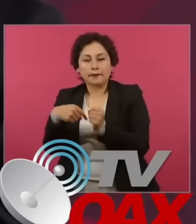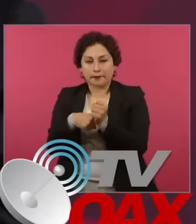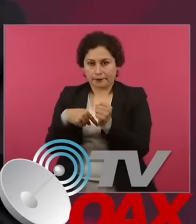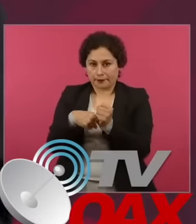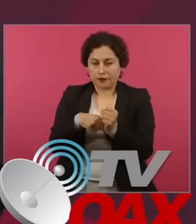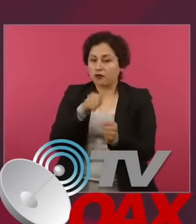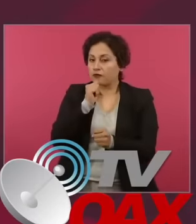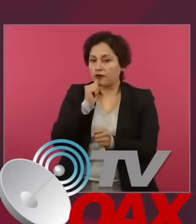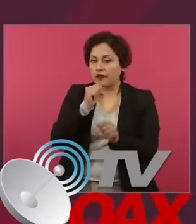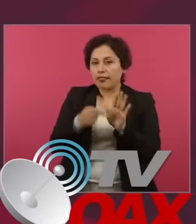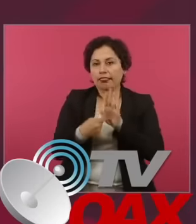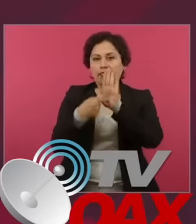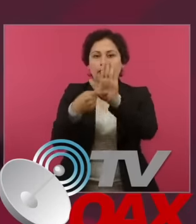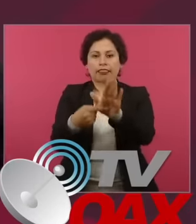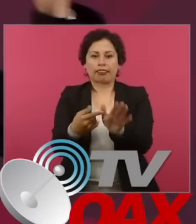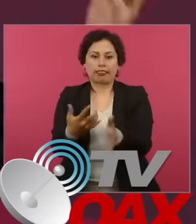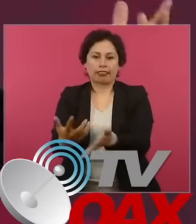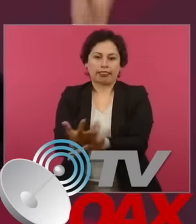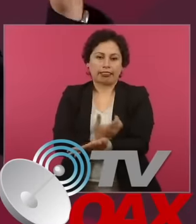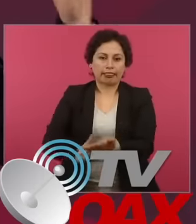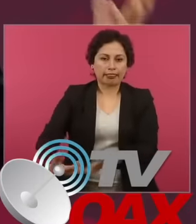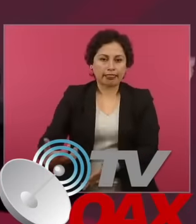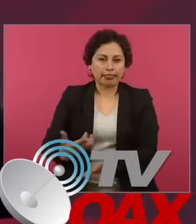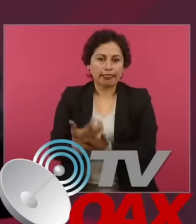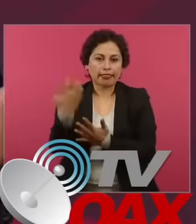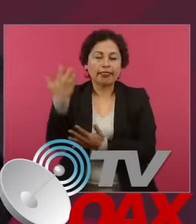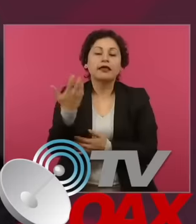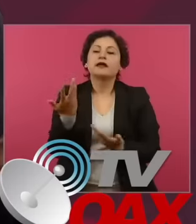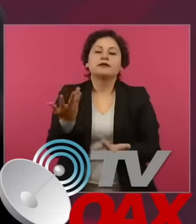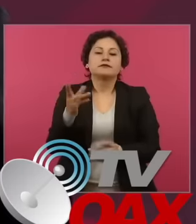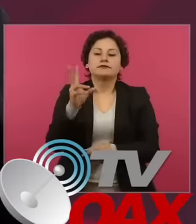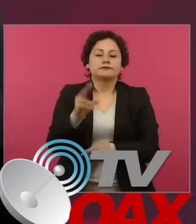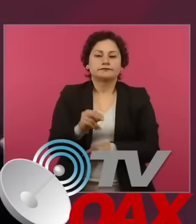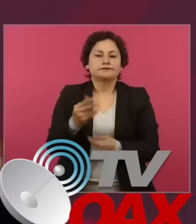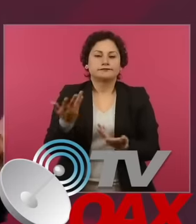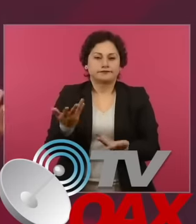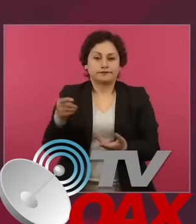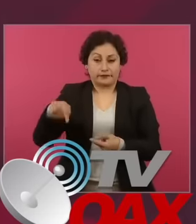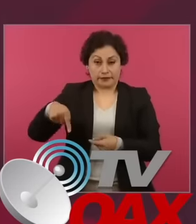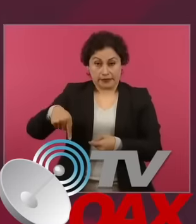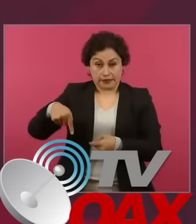encubierta, las grandes corporaciones